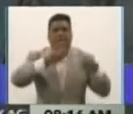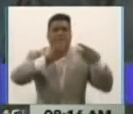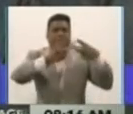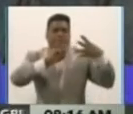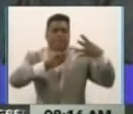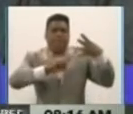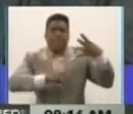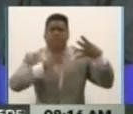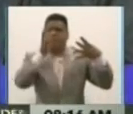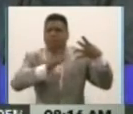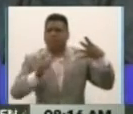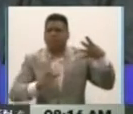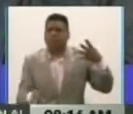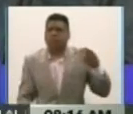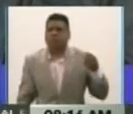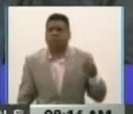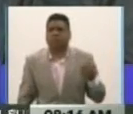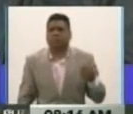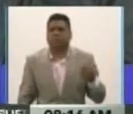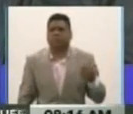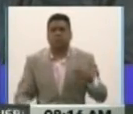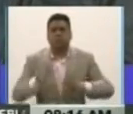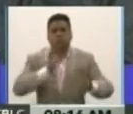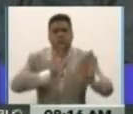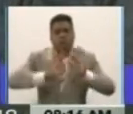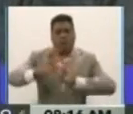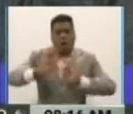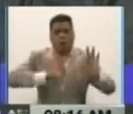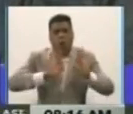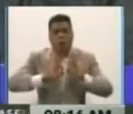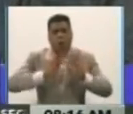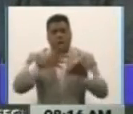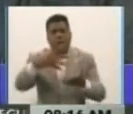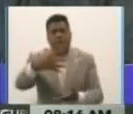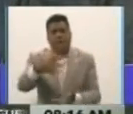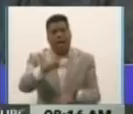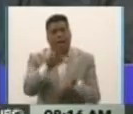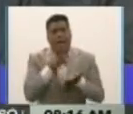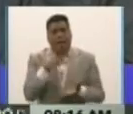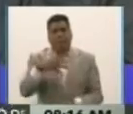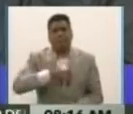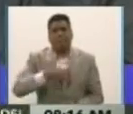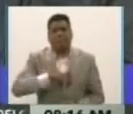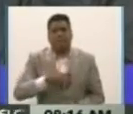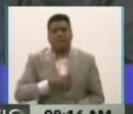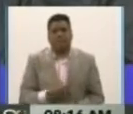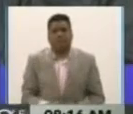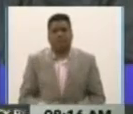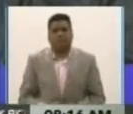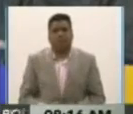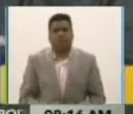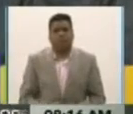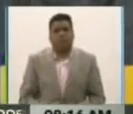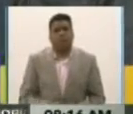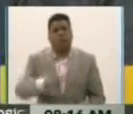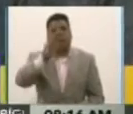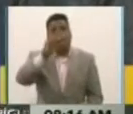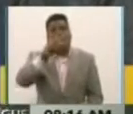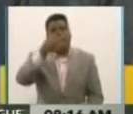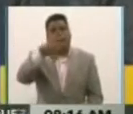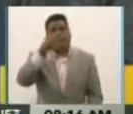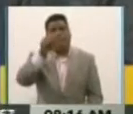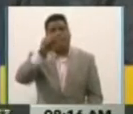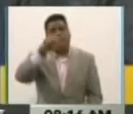González y Vanessa Márquez. Es una obra que ganó el premio Apacuana de dramaturgia y bueno, que ha tenido mucho